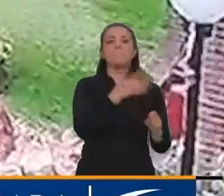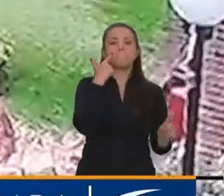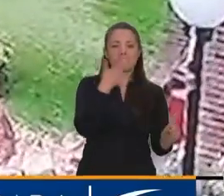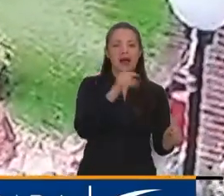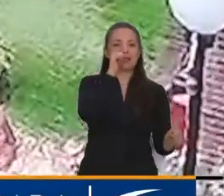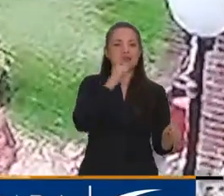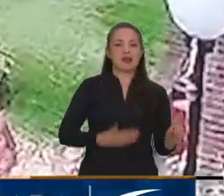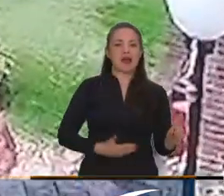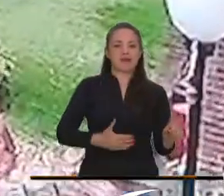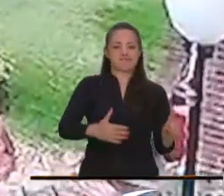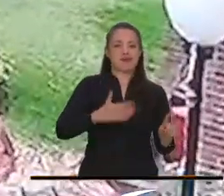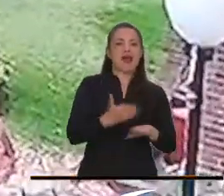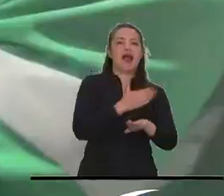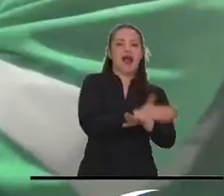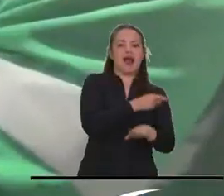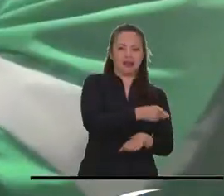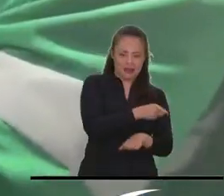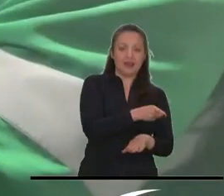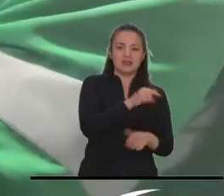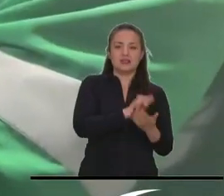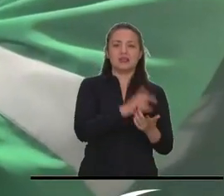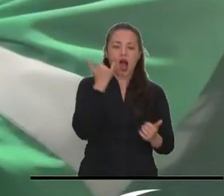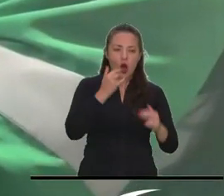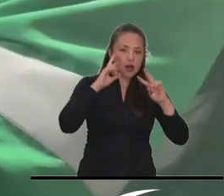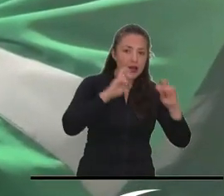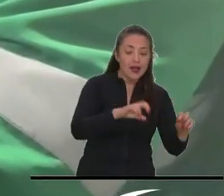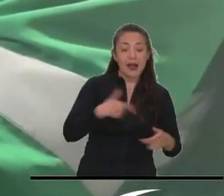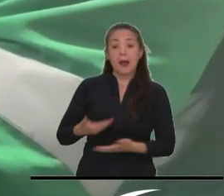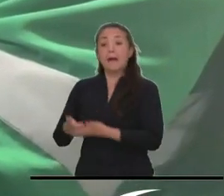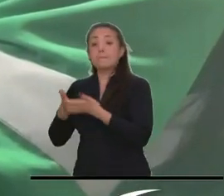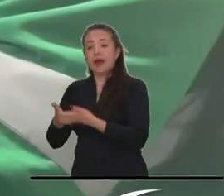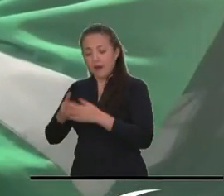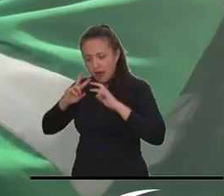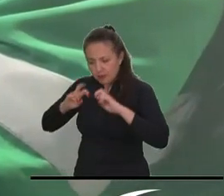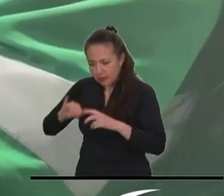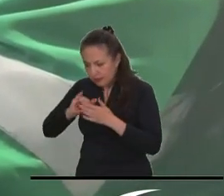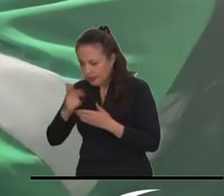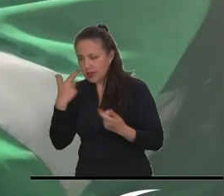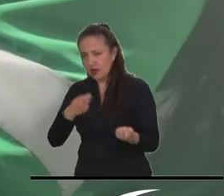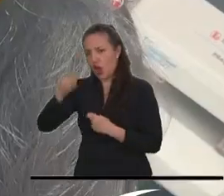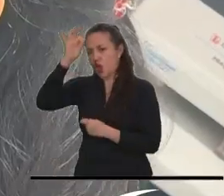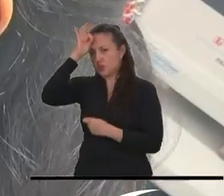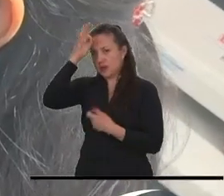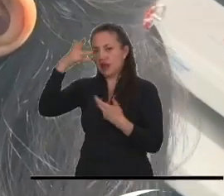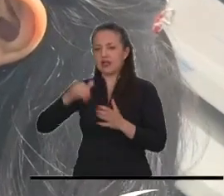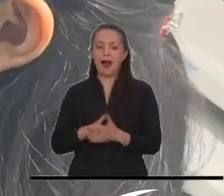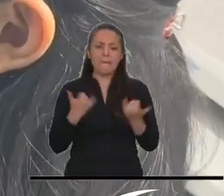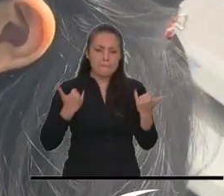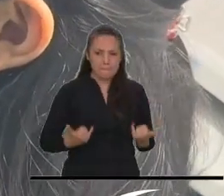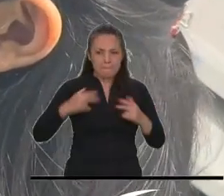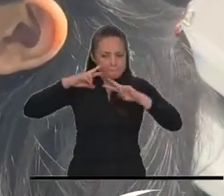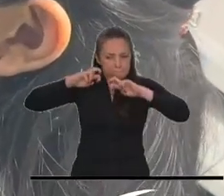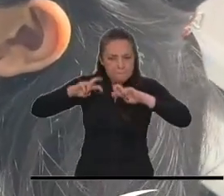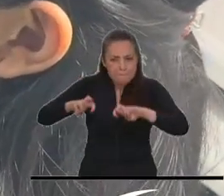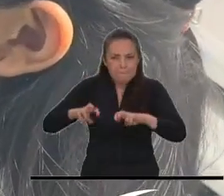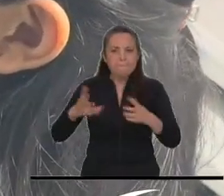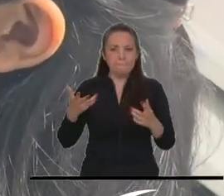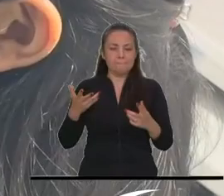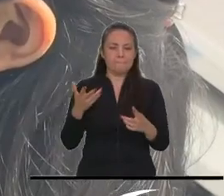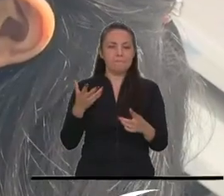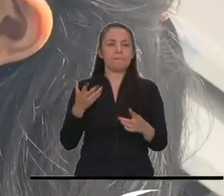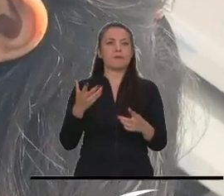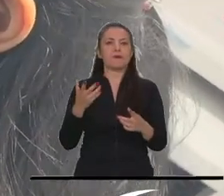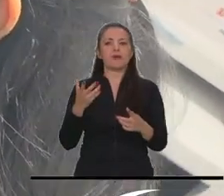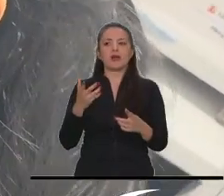Está siendo investigada mientras que la bebé, bajo observación, es atendida en un hospital. Estamos investigando